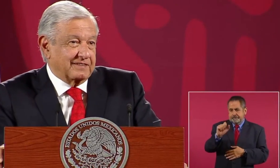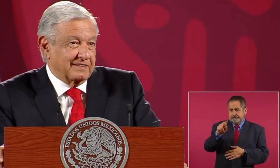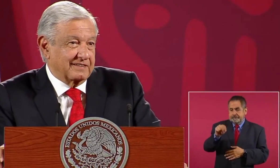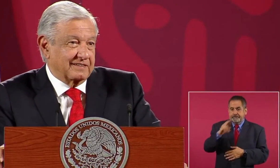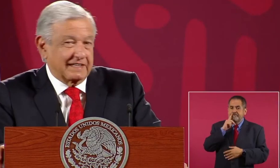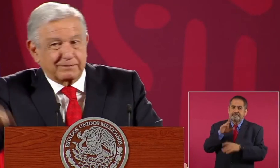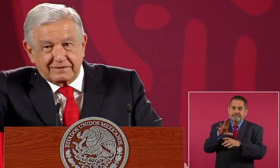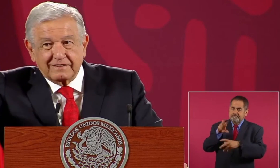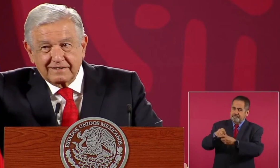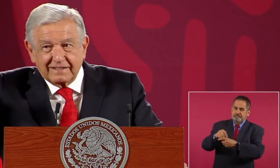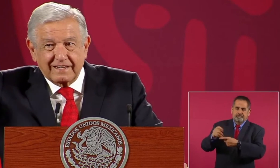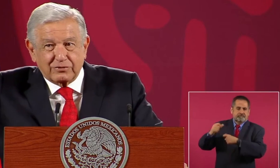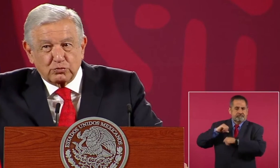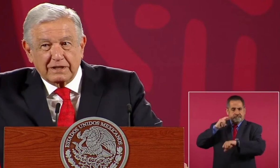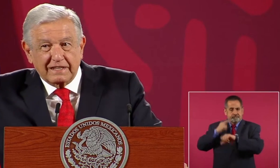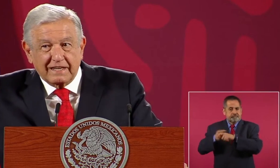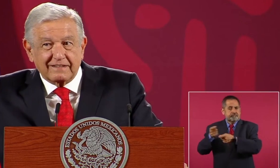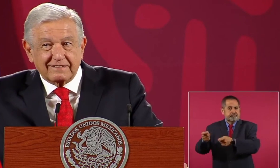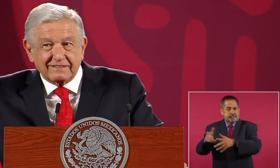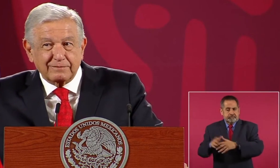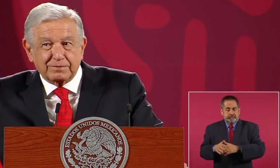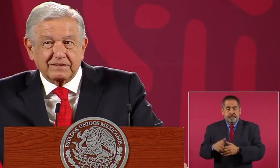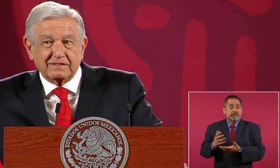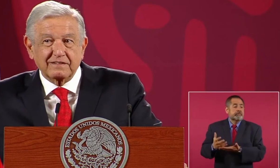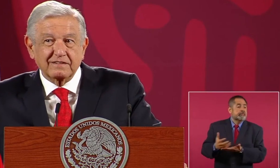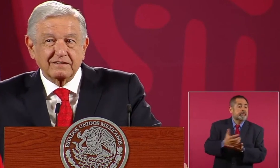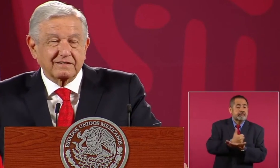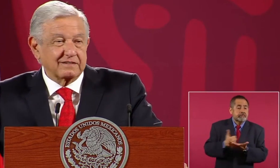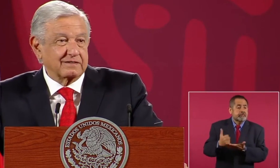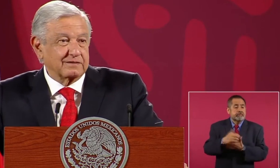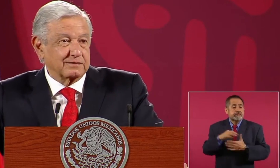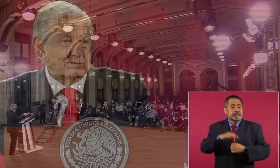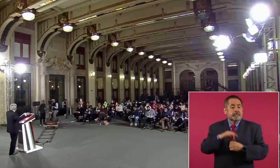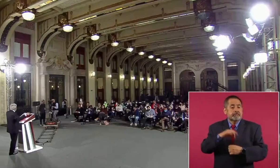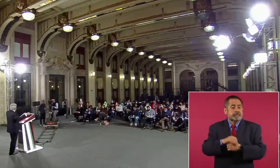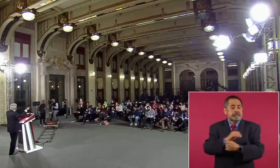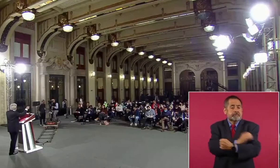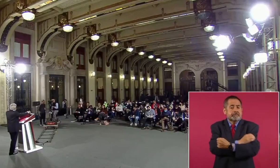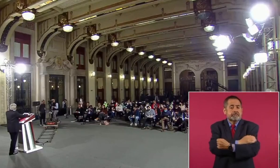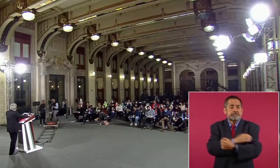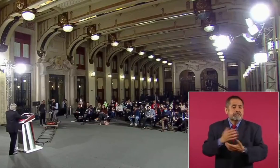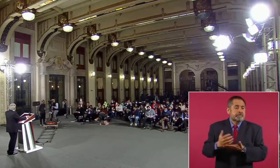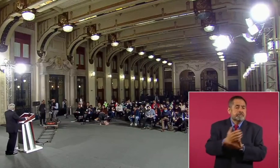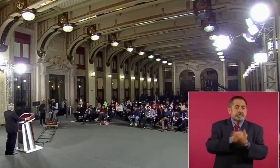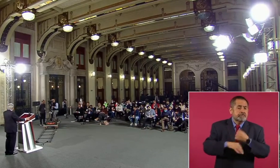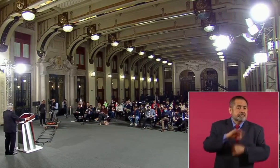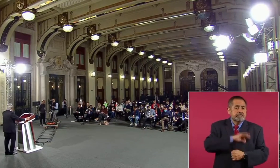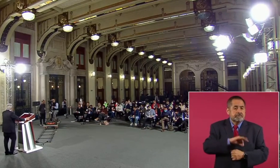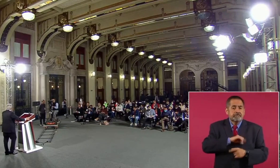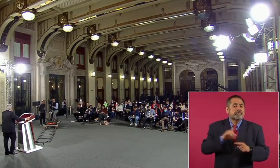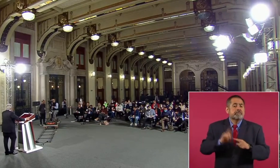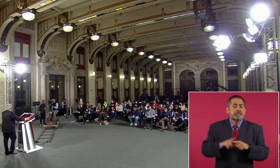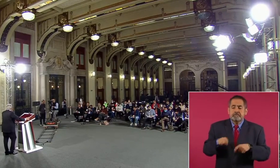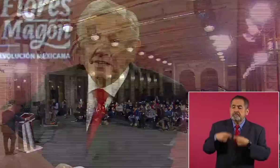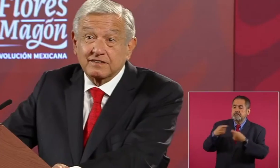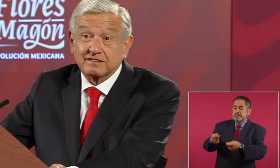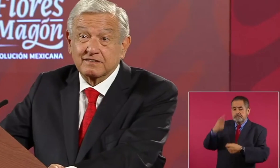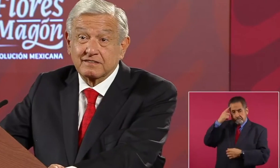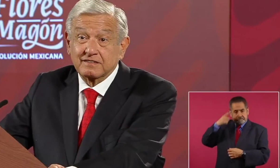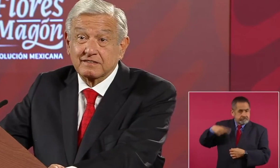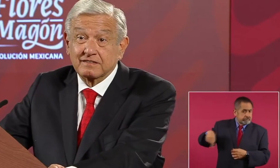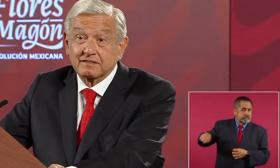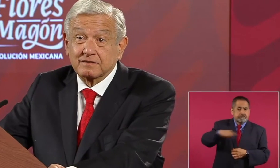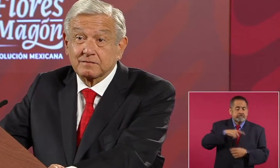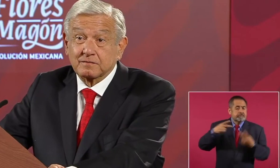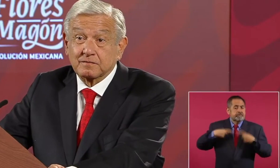es que le hicimos los intérpretes para que tuviera el intérprete, el presidente intérprete todo el